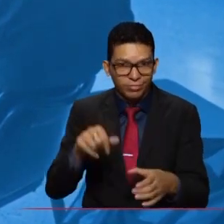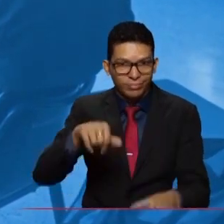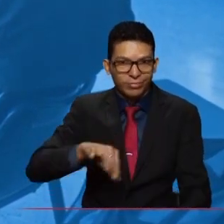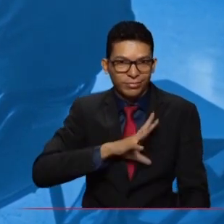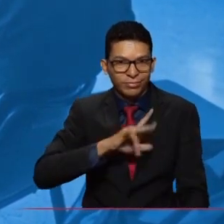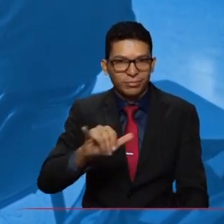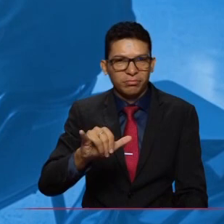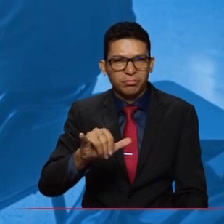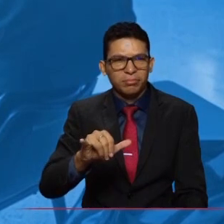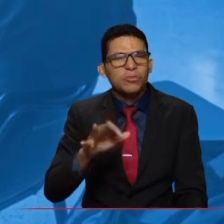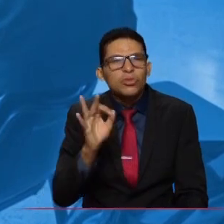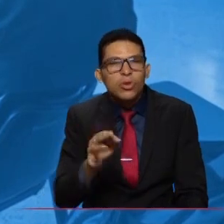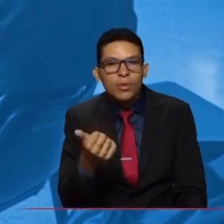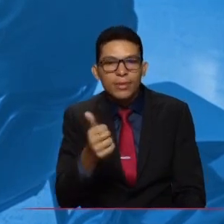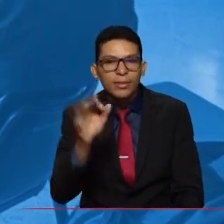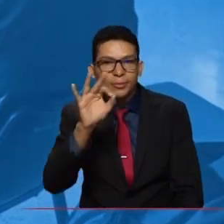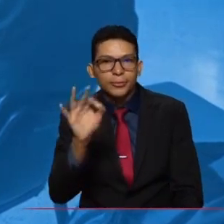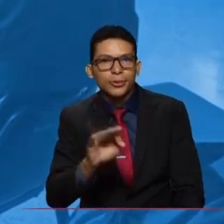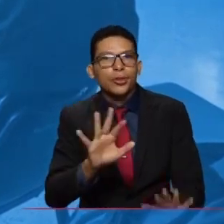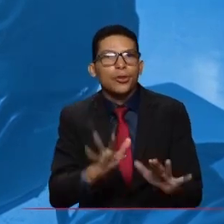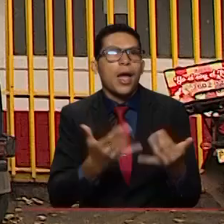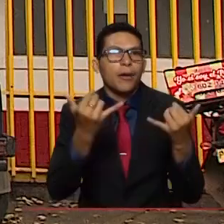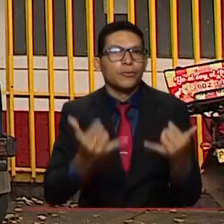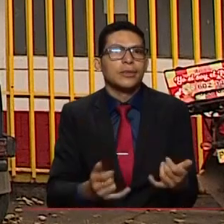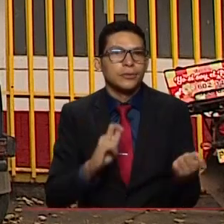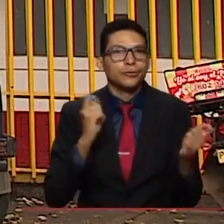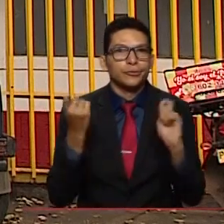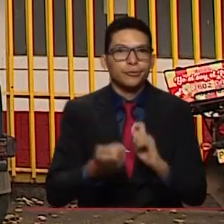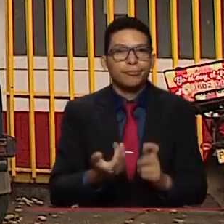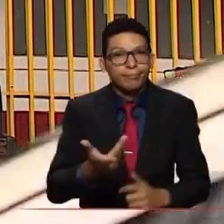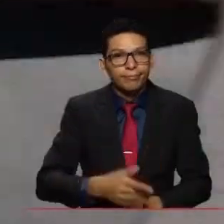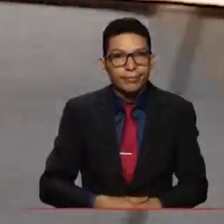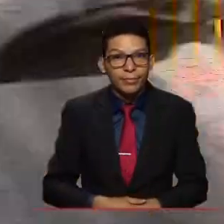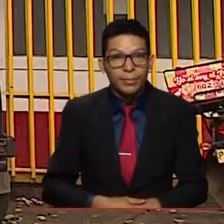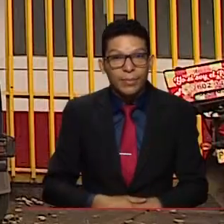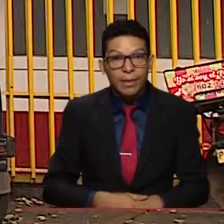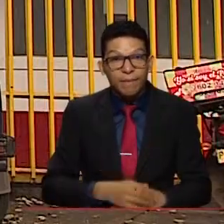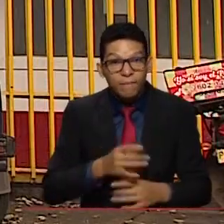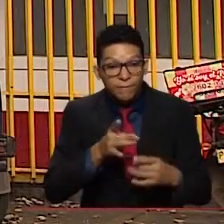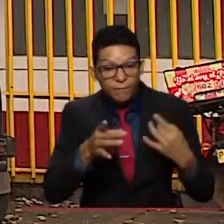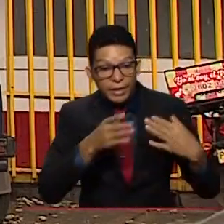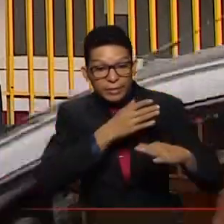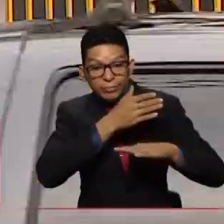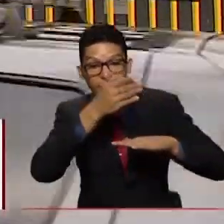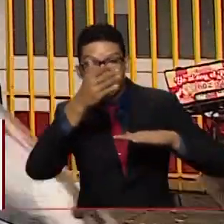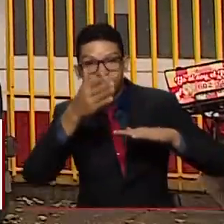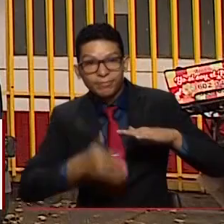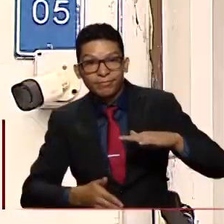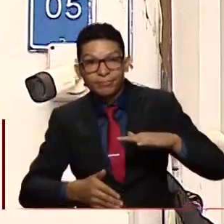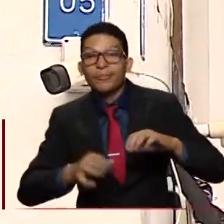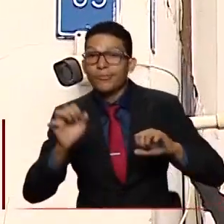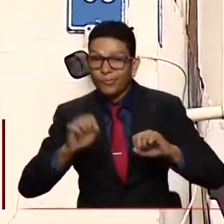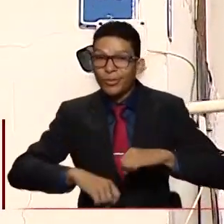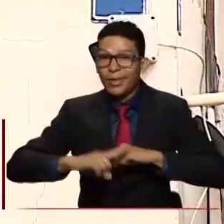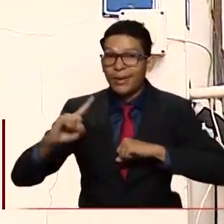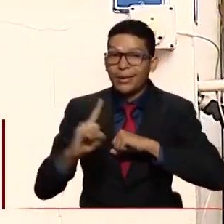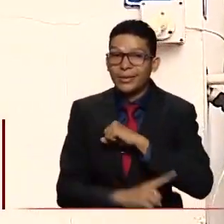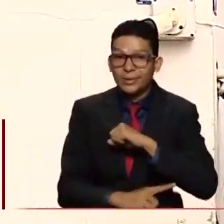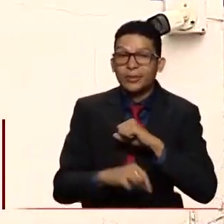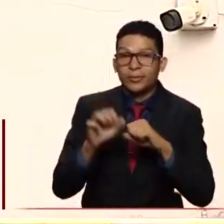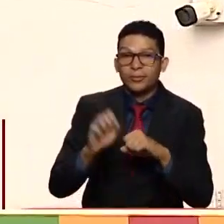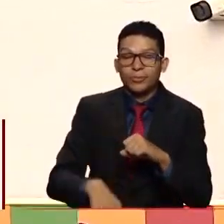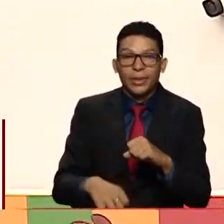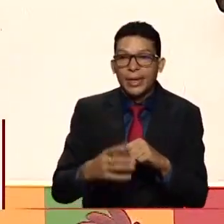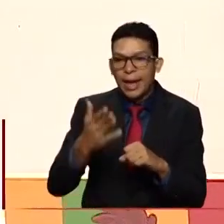del Valle solo el 10% ha realizado este trámite de llegar a la fecha y no hacerlo podrían derivar en sanciones y hasta la pérdida de la